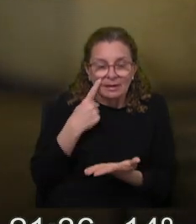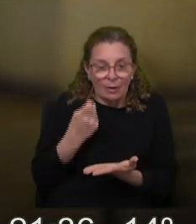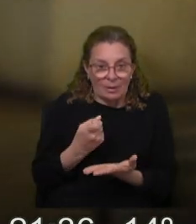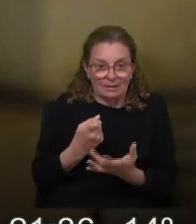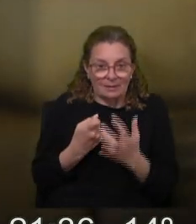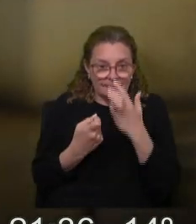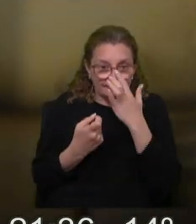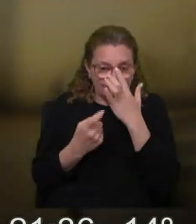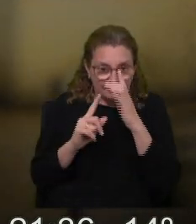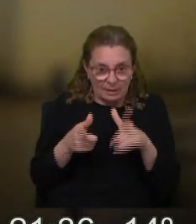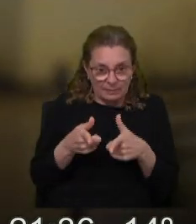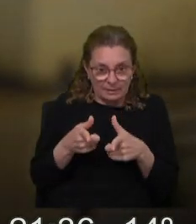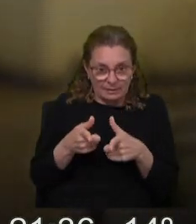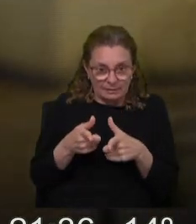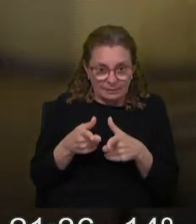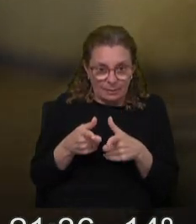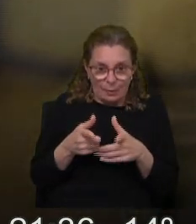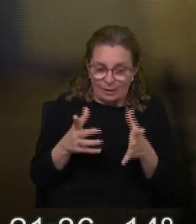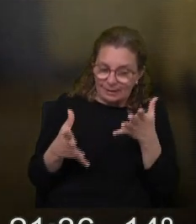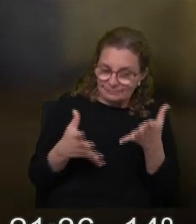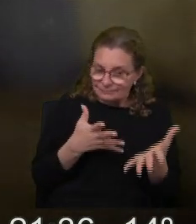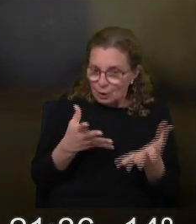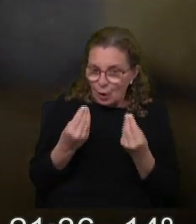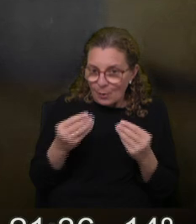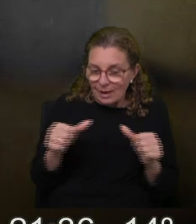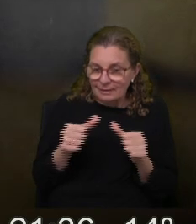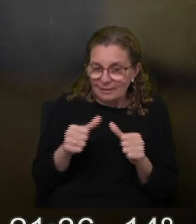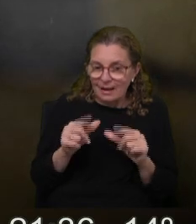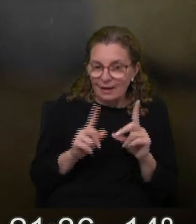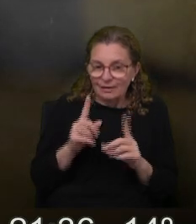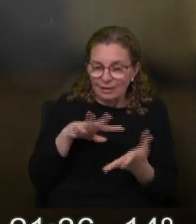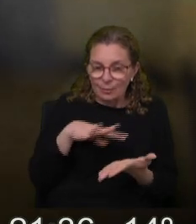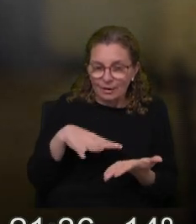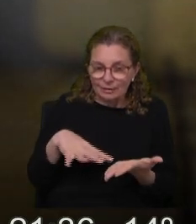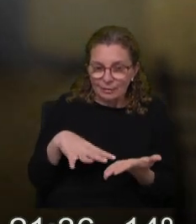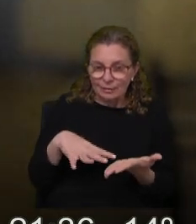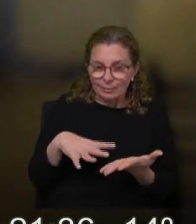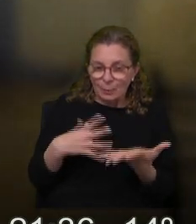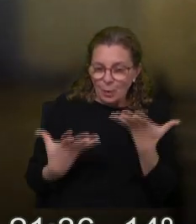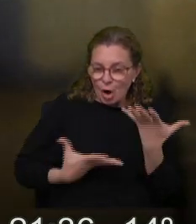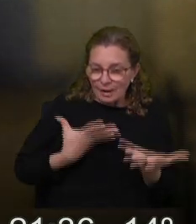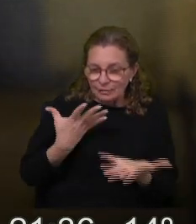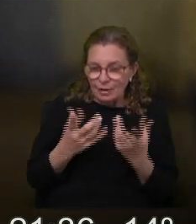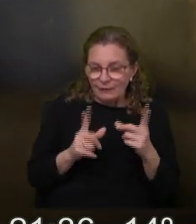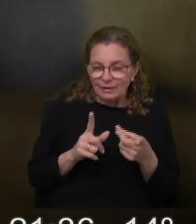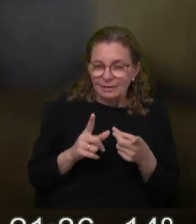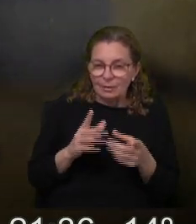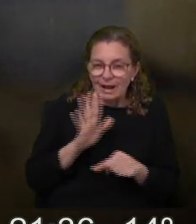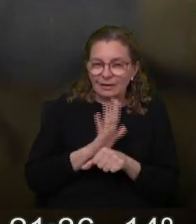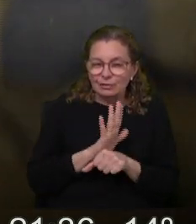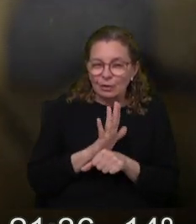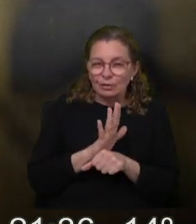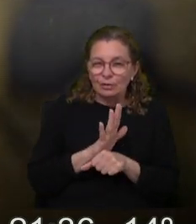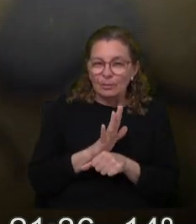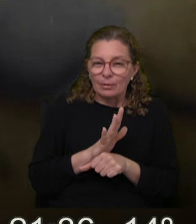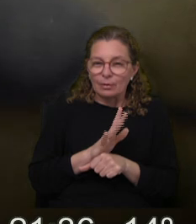que hay que poner el lugar del riesgo. A veces, como director, es un poco molesto cuando el actor está desde su